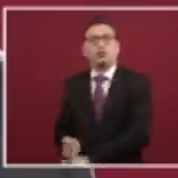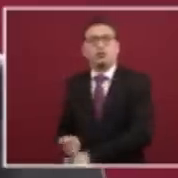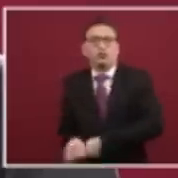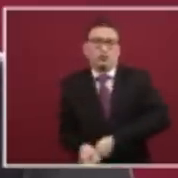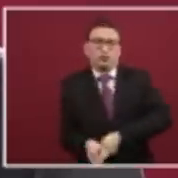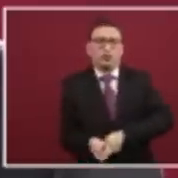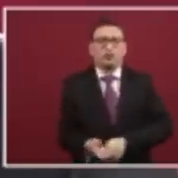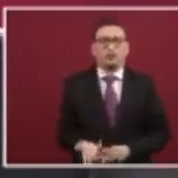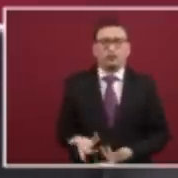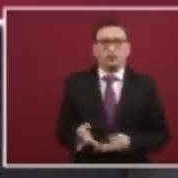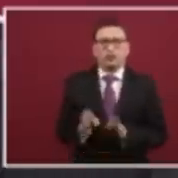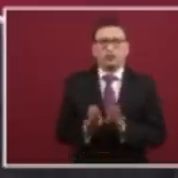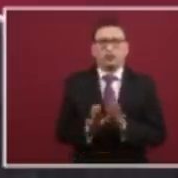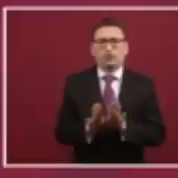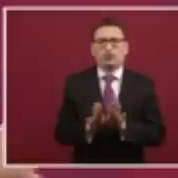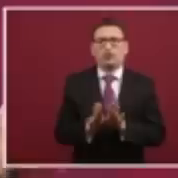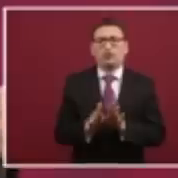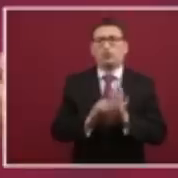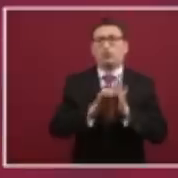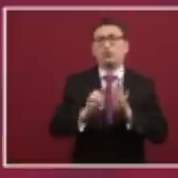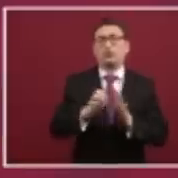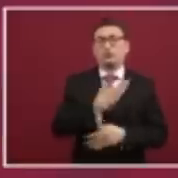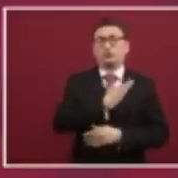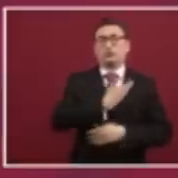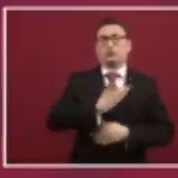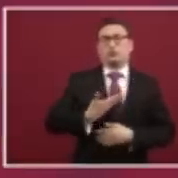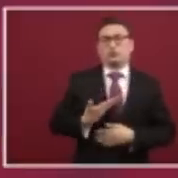O que el presidente